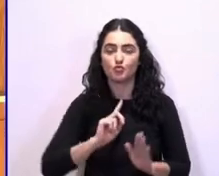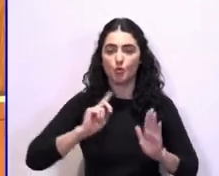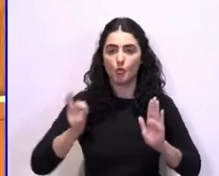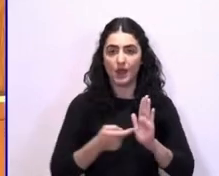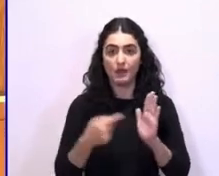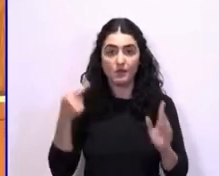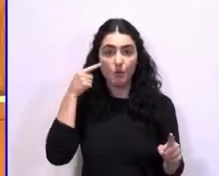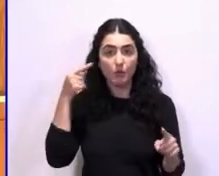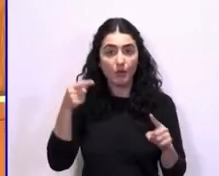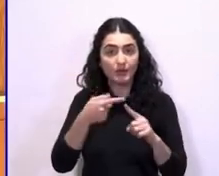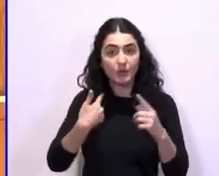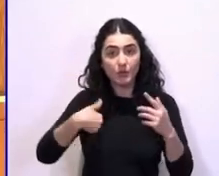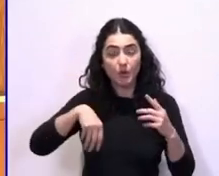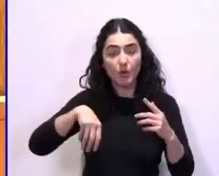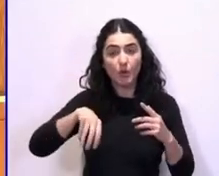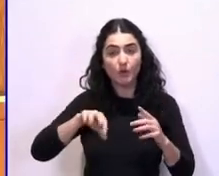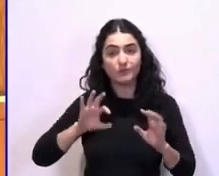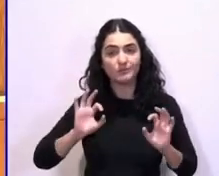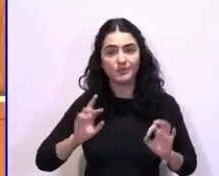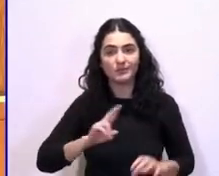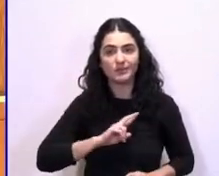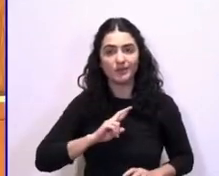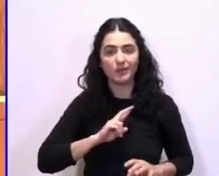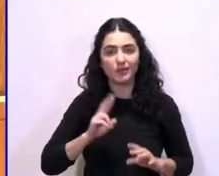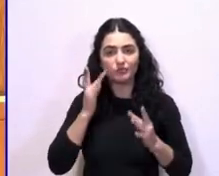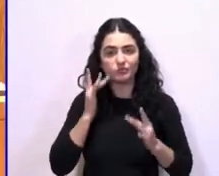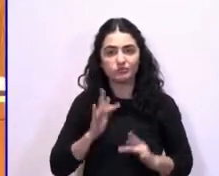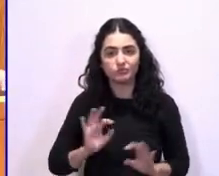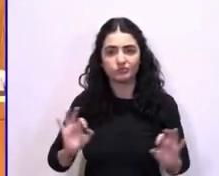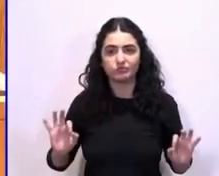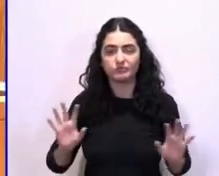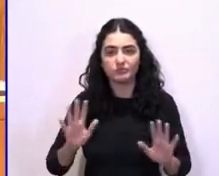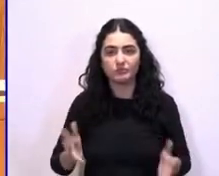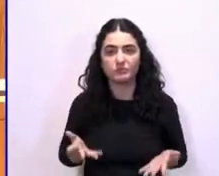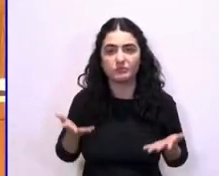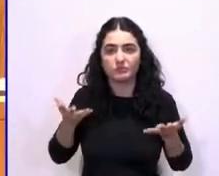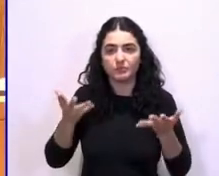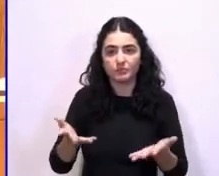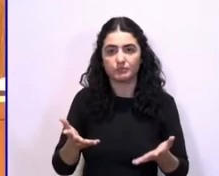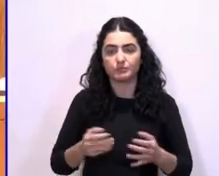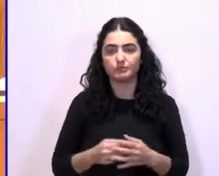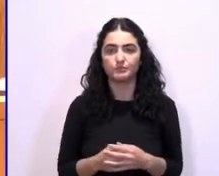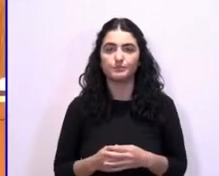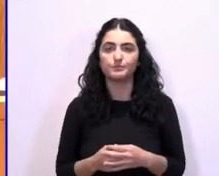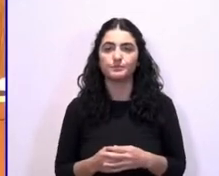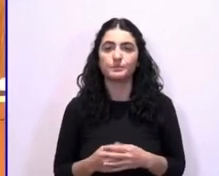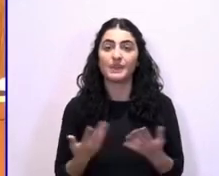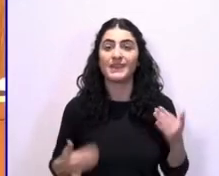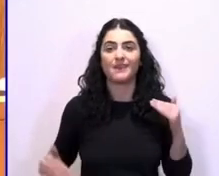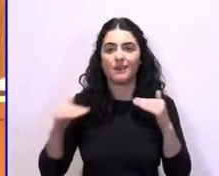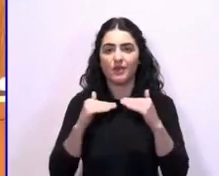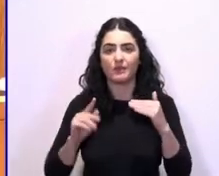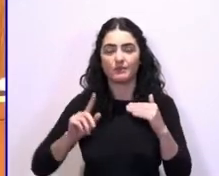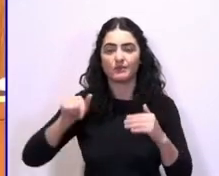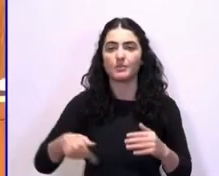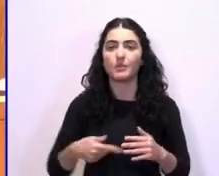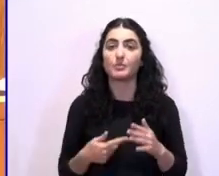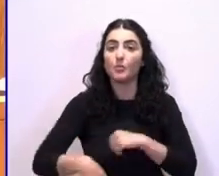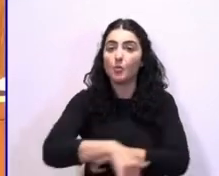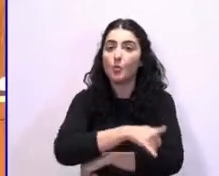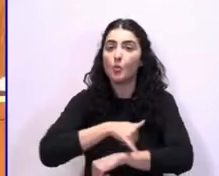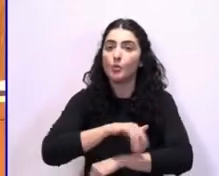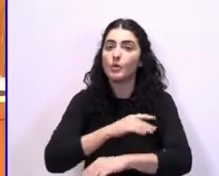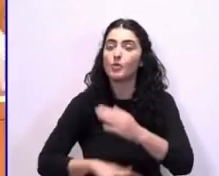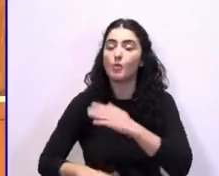impulsar la confesionalidad, para impulsar la laicidad. En la anterior legislatura tuvimos